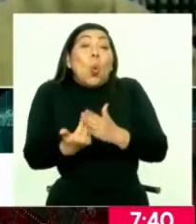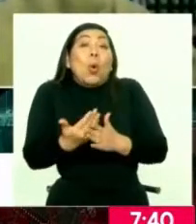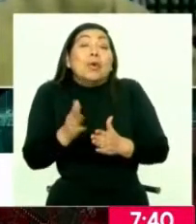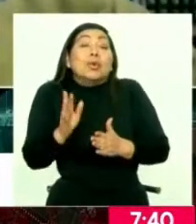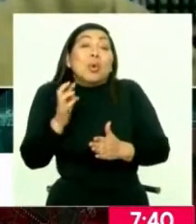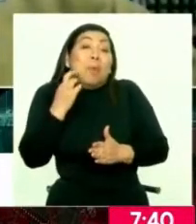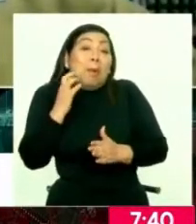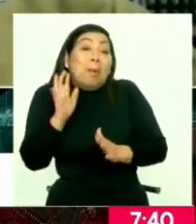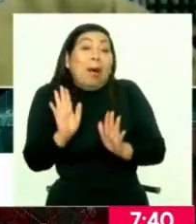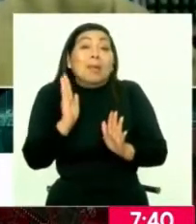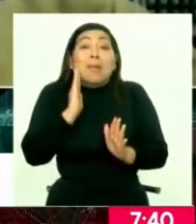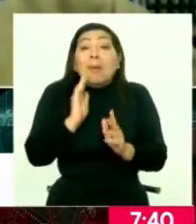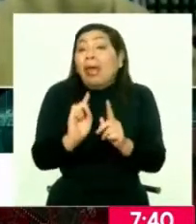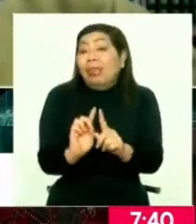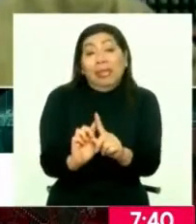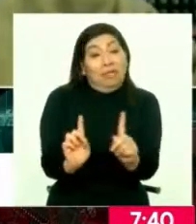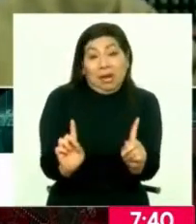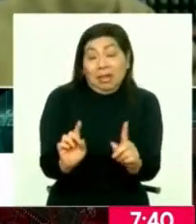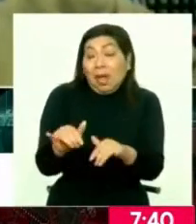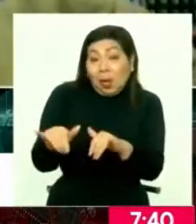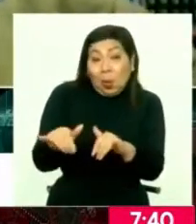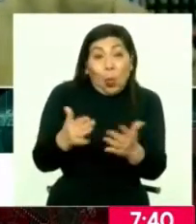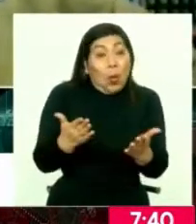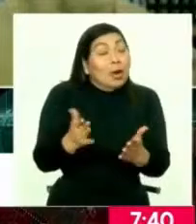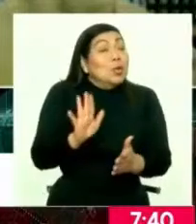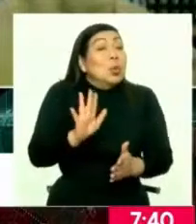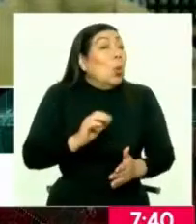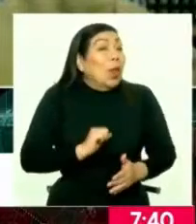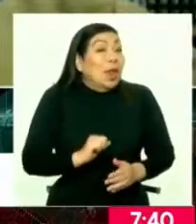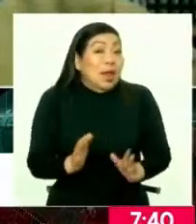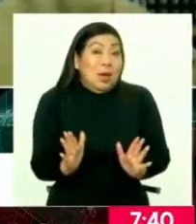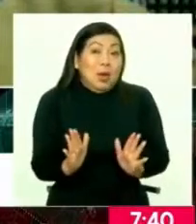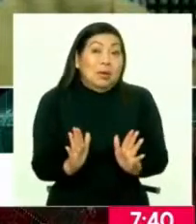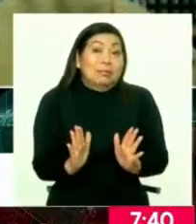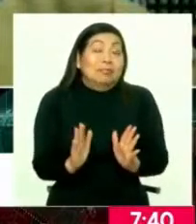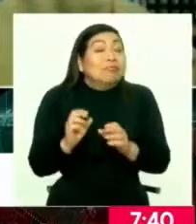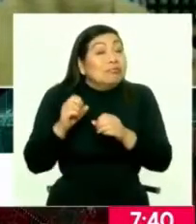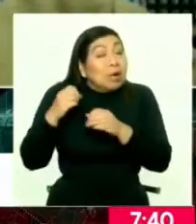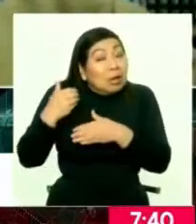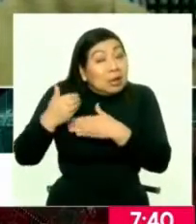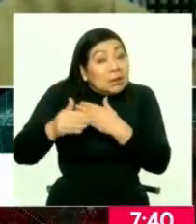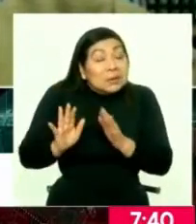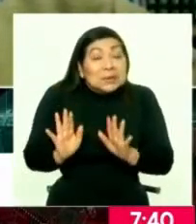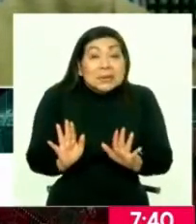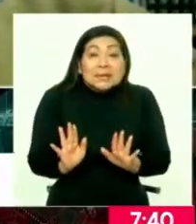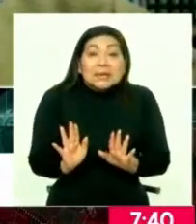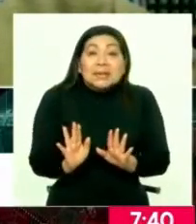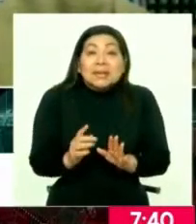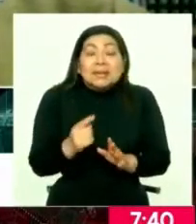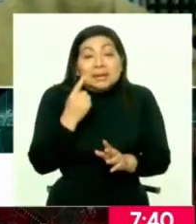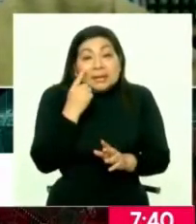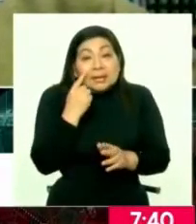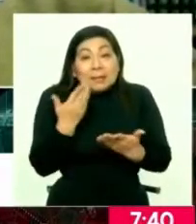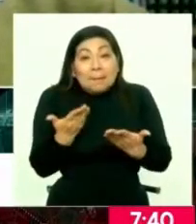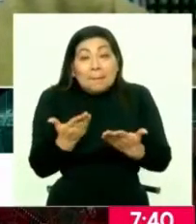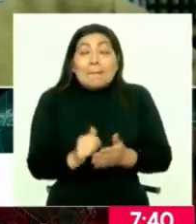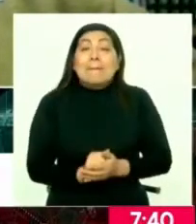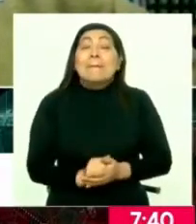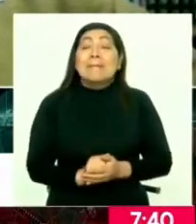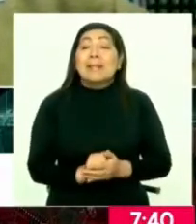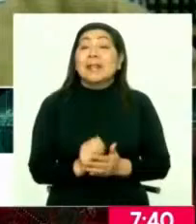de su padre, de su madre, cualquier hijo en realidad, ¿no? Habrá una influencia, por supuesto, en la vida de todos nosotros, de